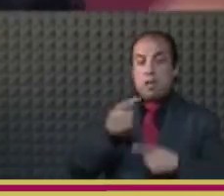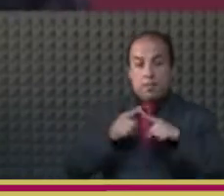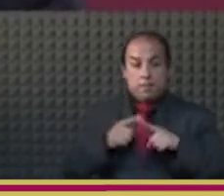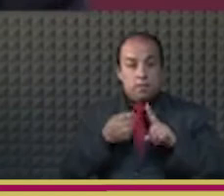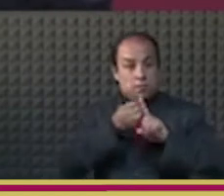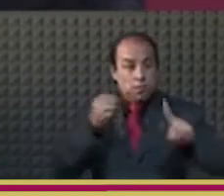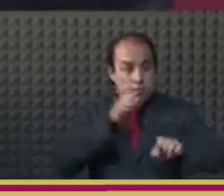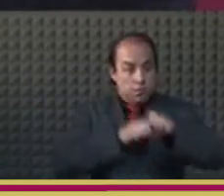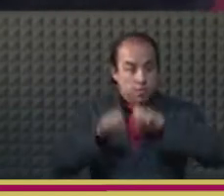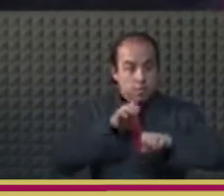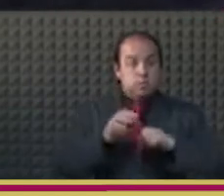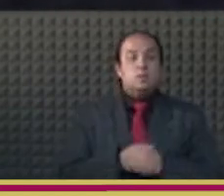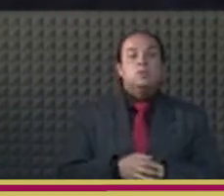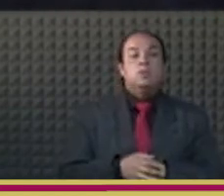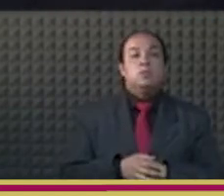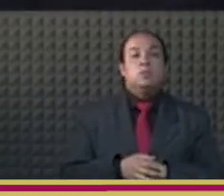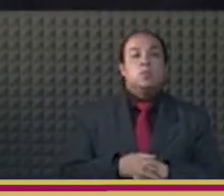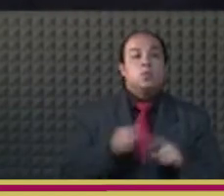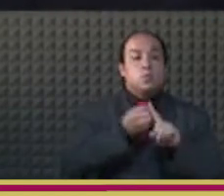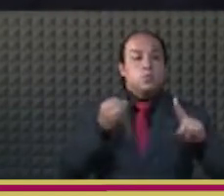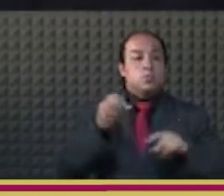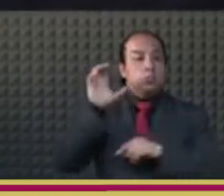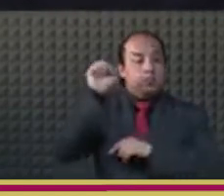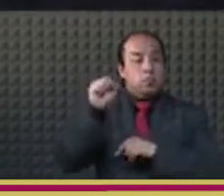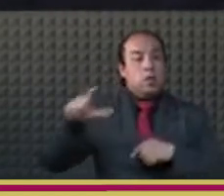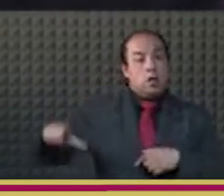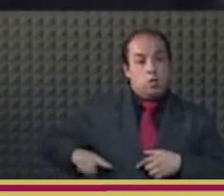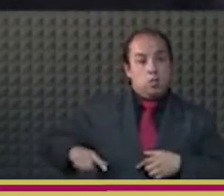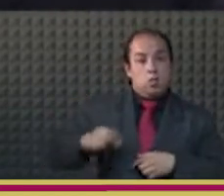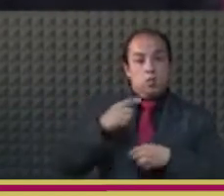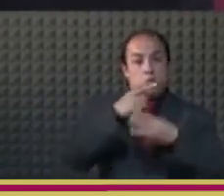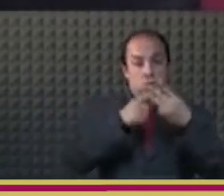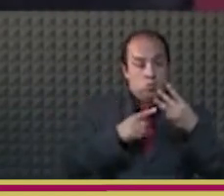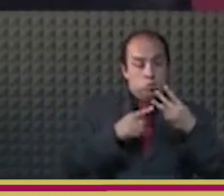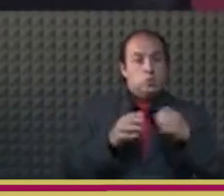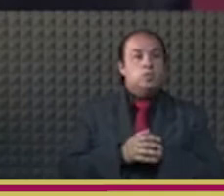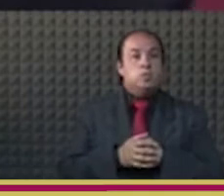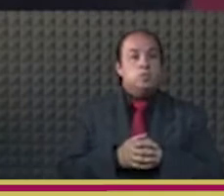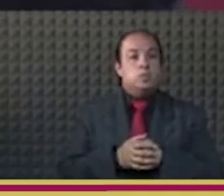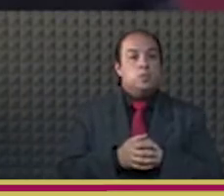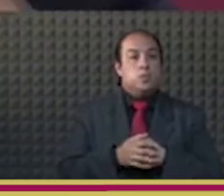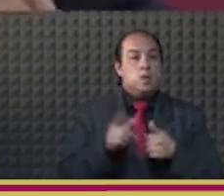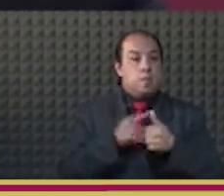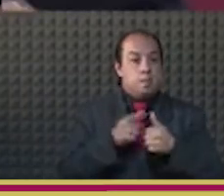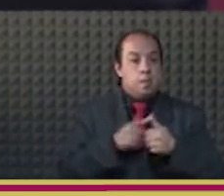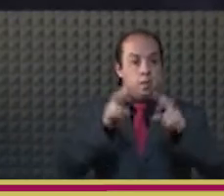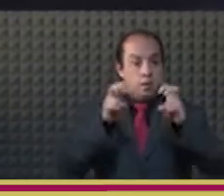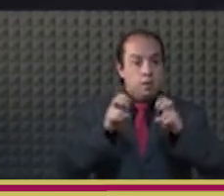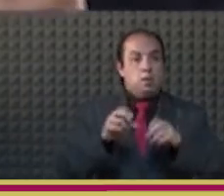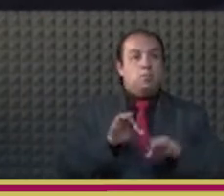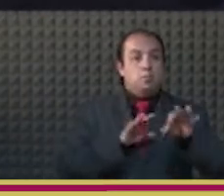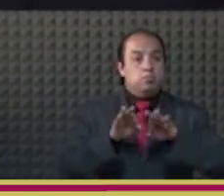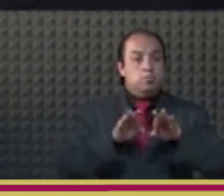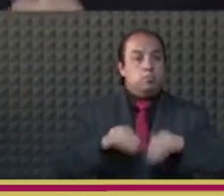organizaciones empresariales, las organizaciones sindicales, el gobierno, los tres actores de la vida laboral, y tres